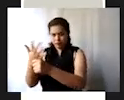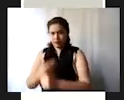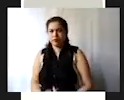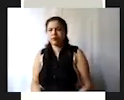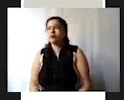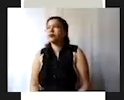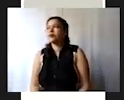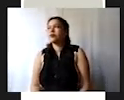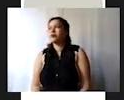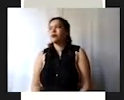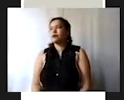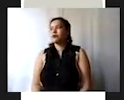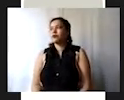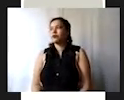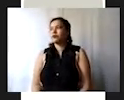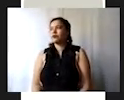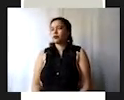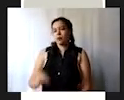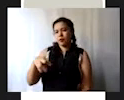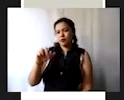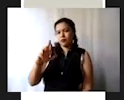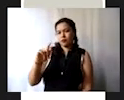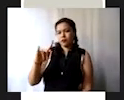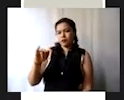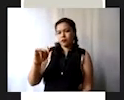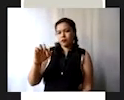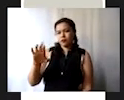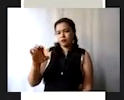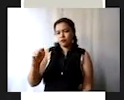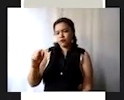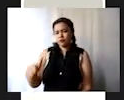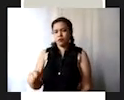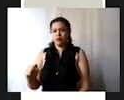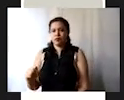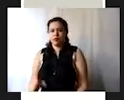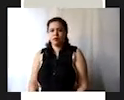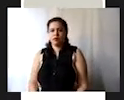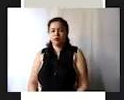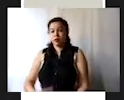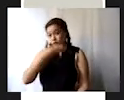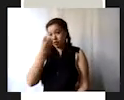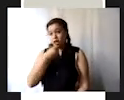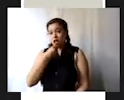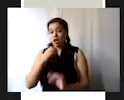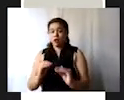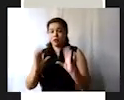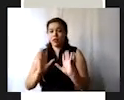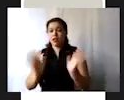Y María Teresa había puesto, que no sé si pueda, ya tienes tu micrófono abierto, sobre el ODS